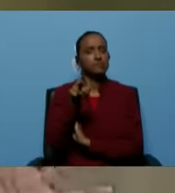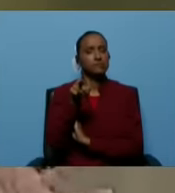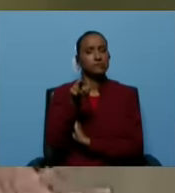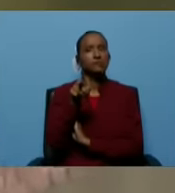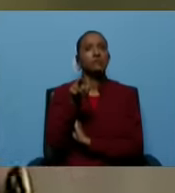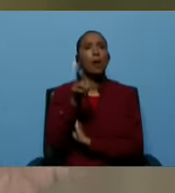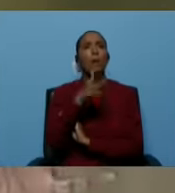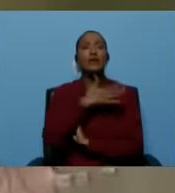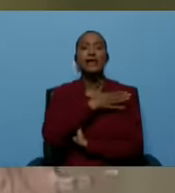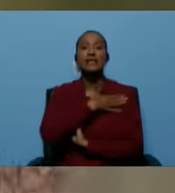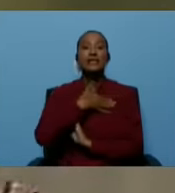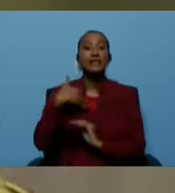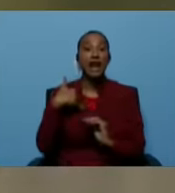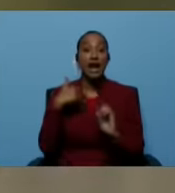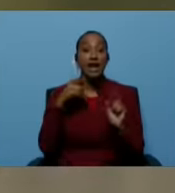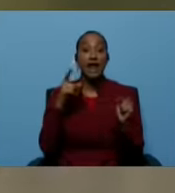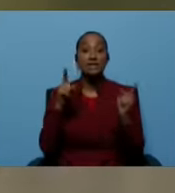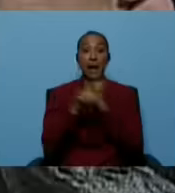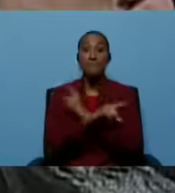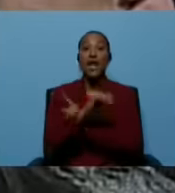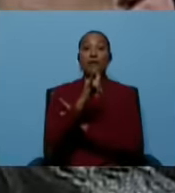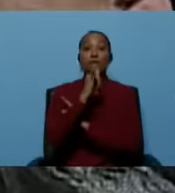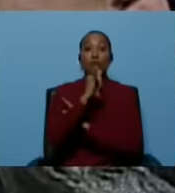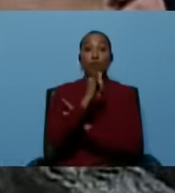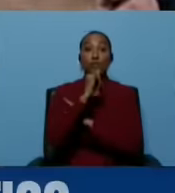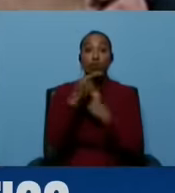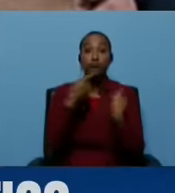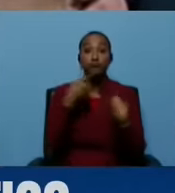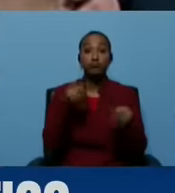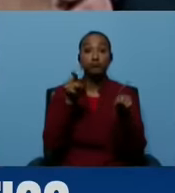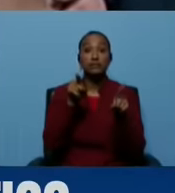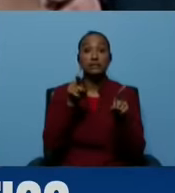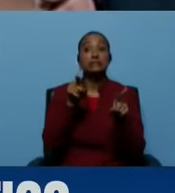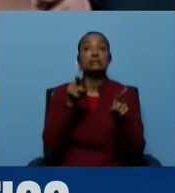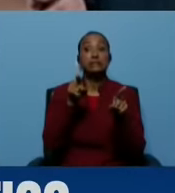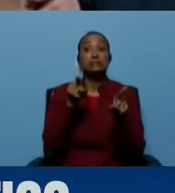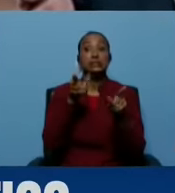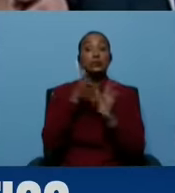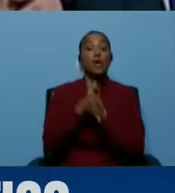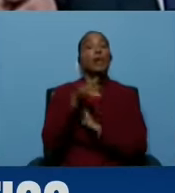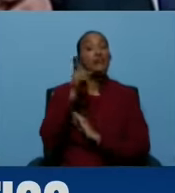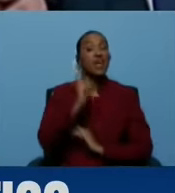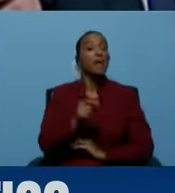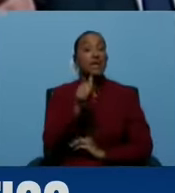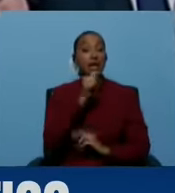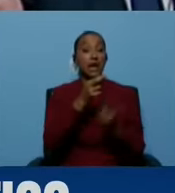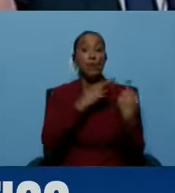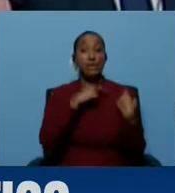mecanismos oficiales de difusión del poder electoral.